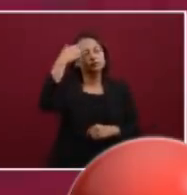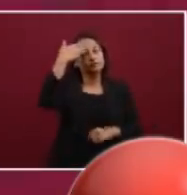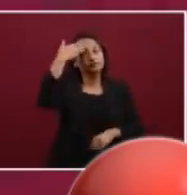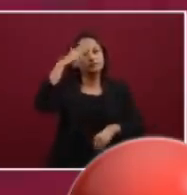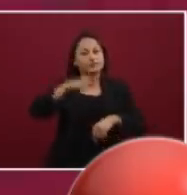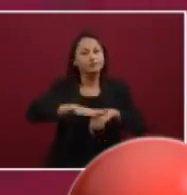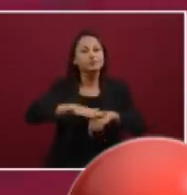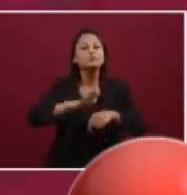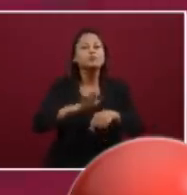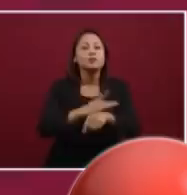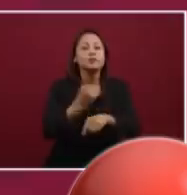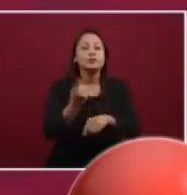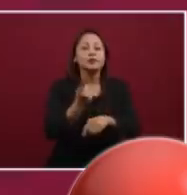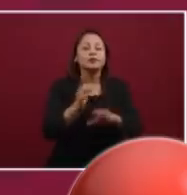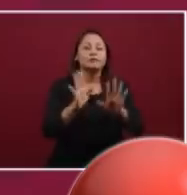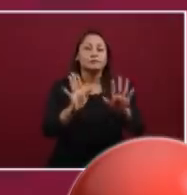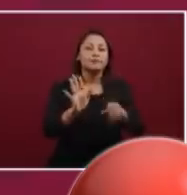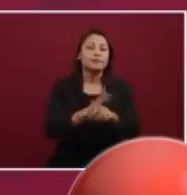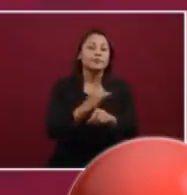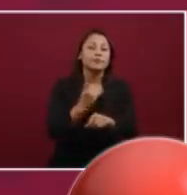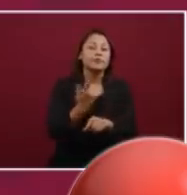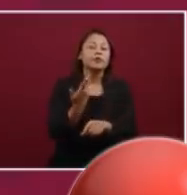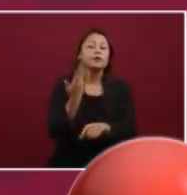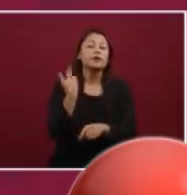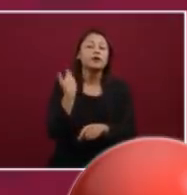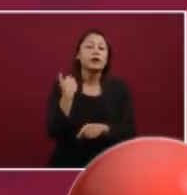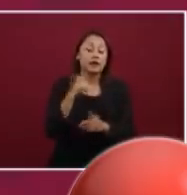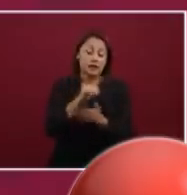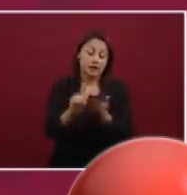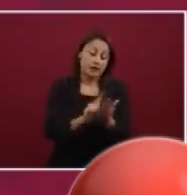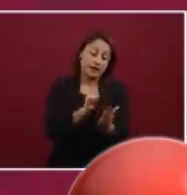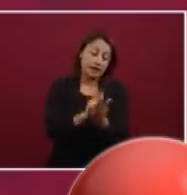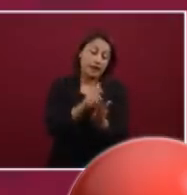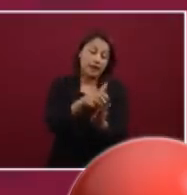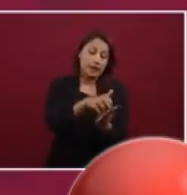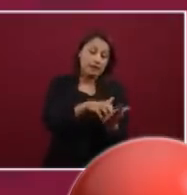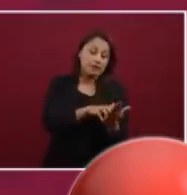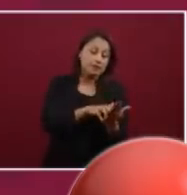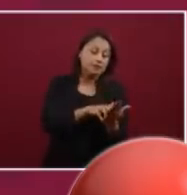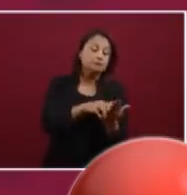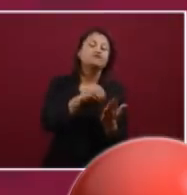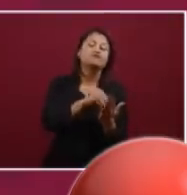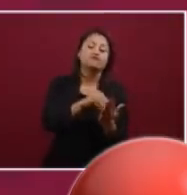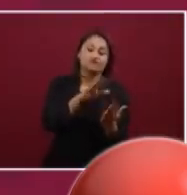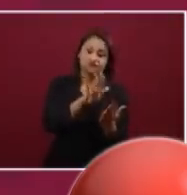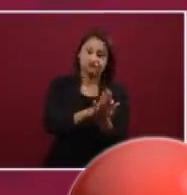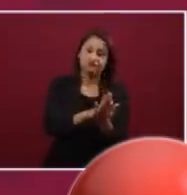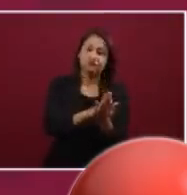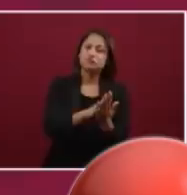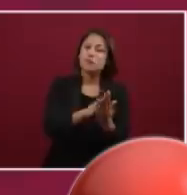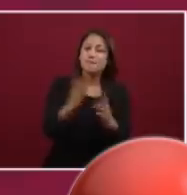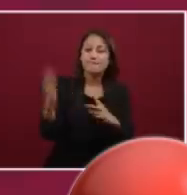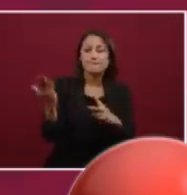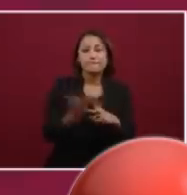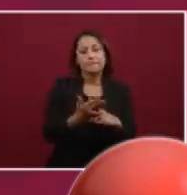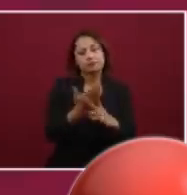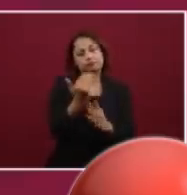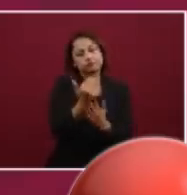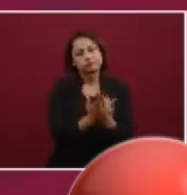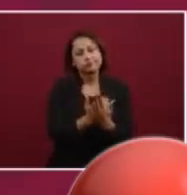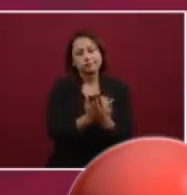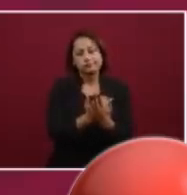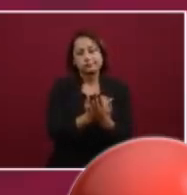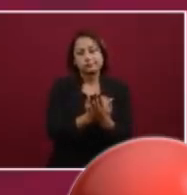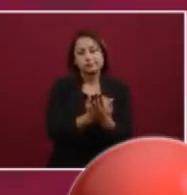cabeza? Porque decidimos en la ley de austeridad reducir ese gasto a la mitad, y